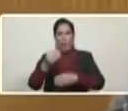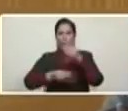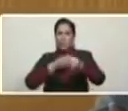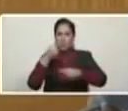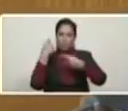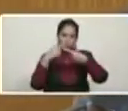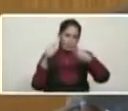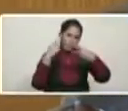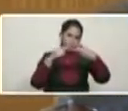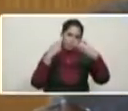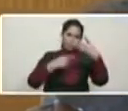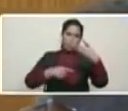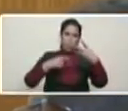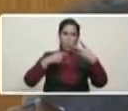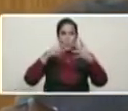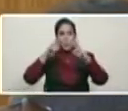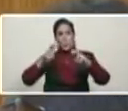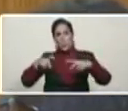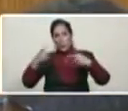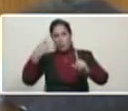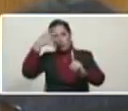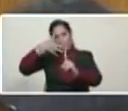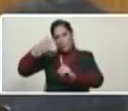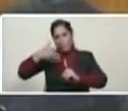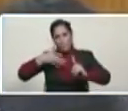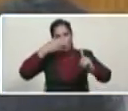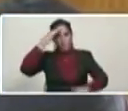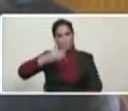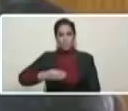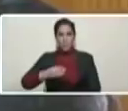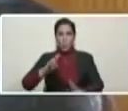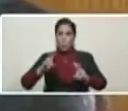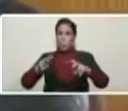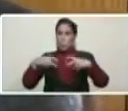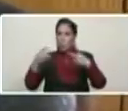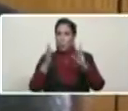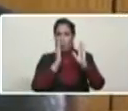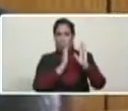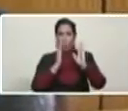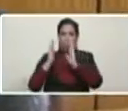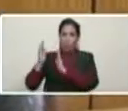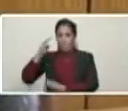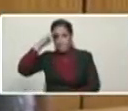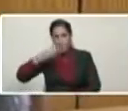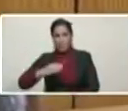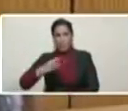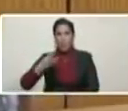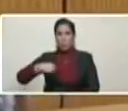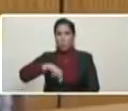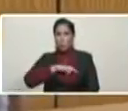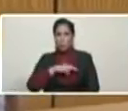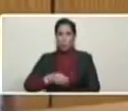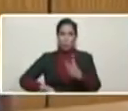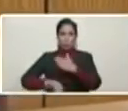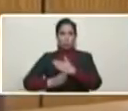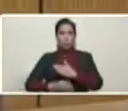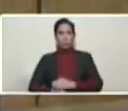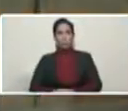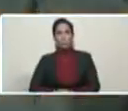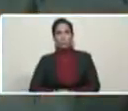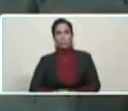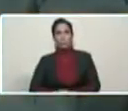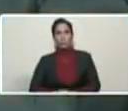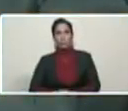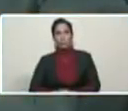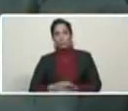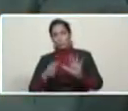con la nueva doctrina militar y con la nueva organización militar que nos hemos dado de las